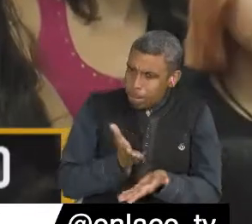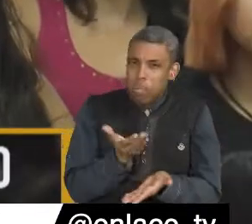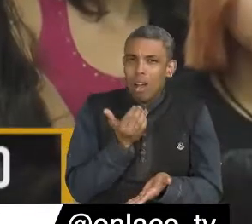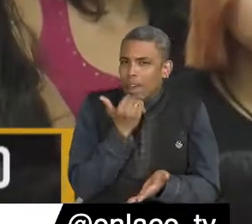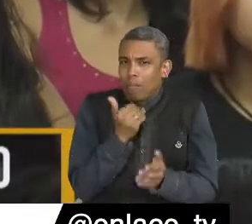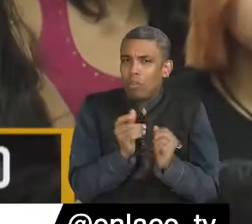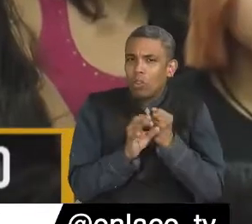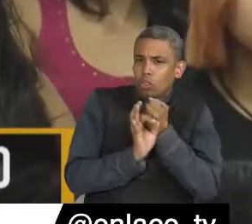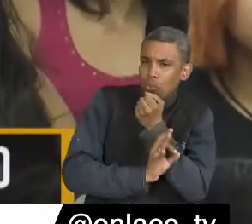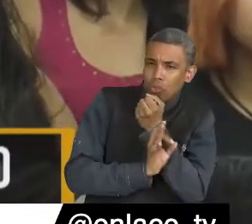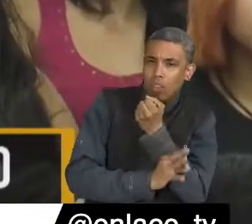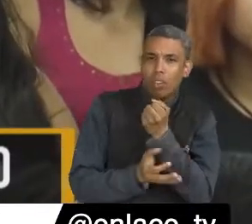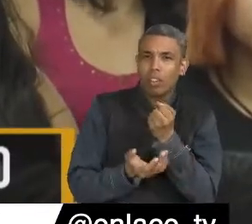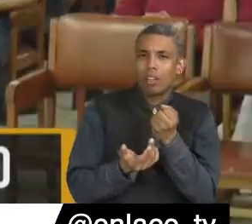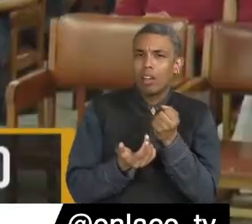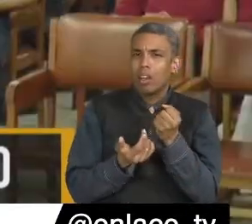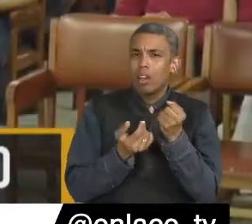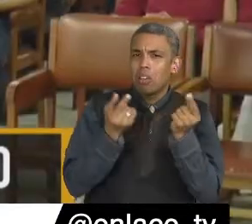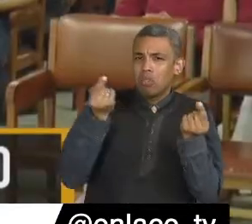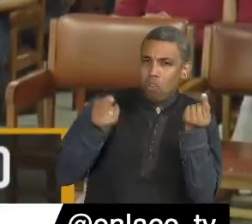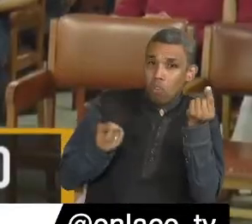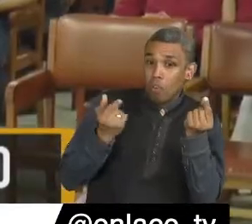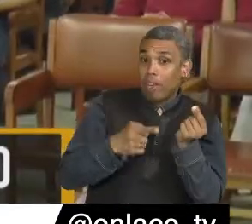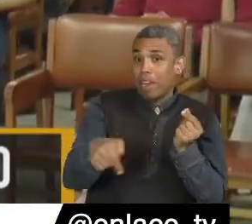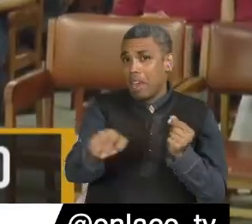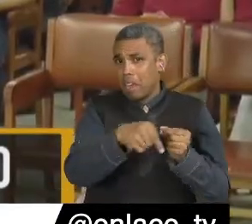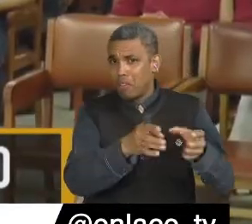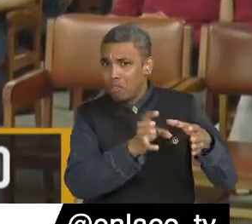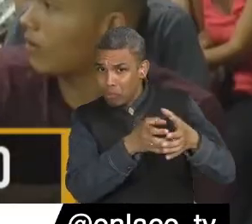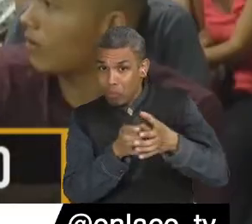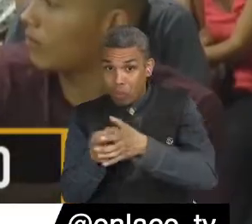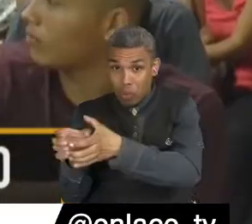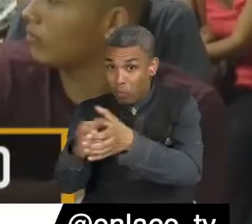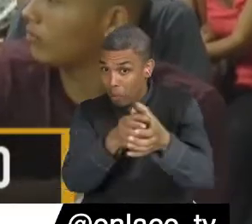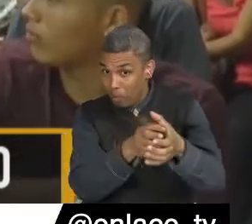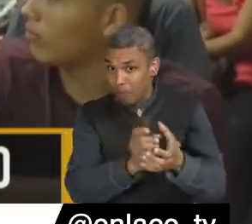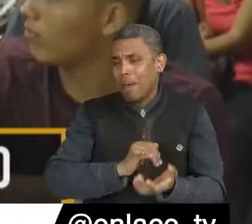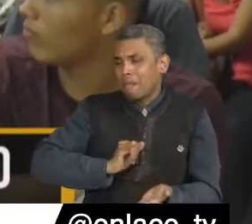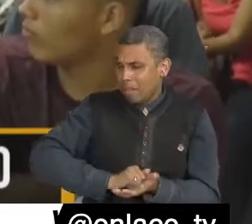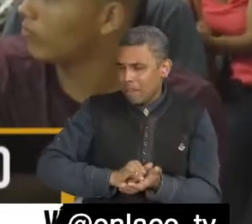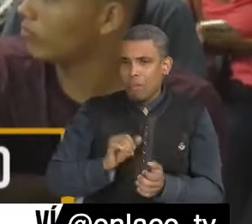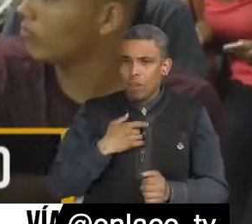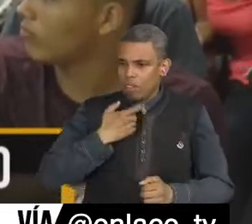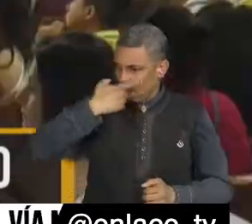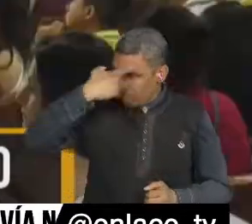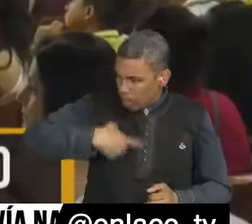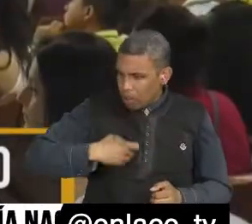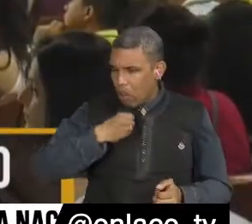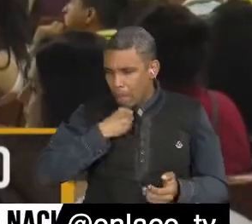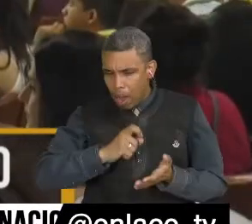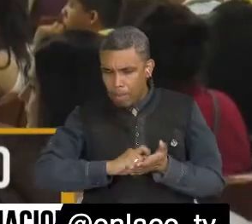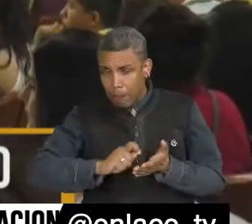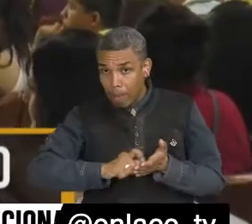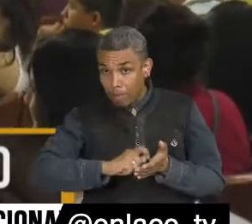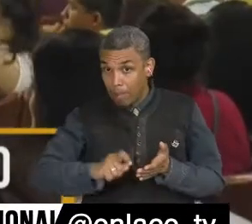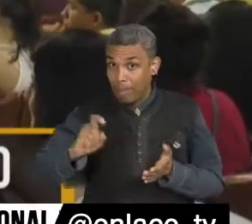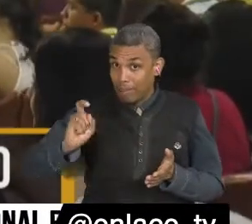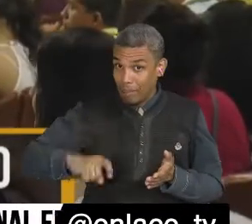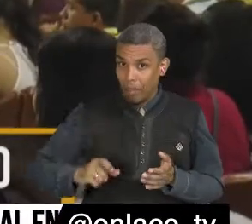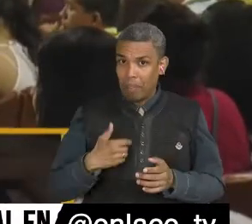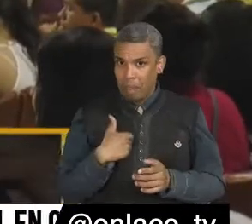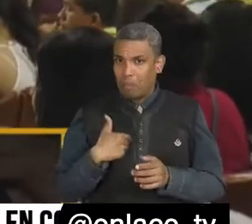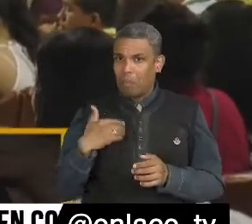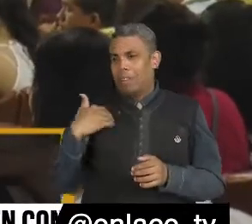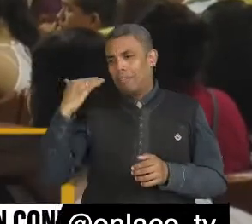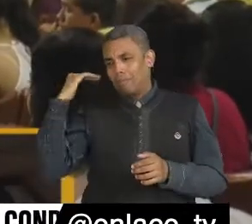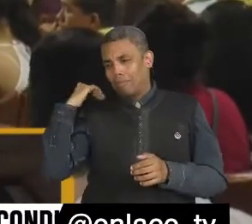la psicología, la economía. Lo propio hizo la directora de comunicaciones de Enlace Televisión, Yanit Rueda Navarro. La oportunidad de contar lo que uno ha hecho